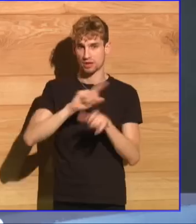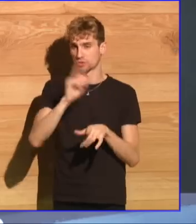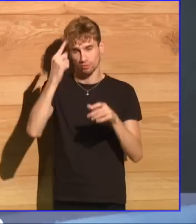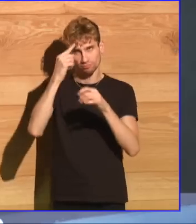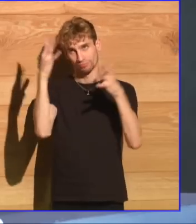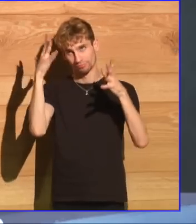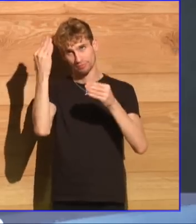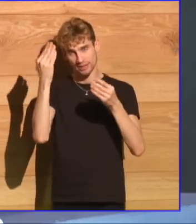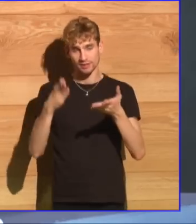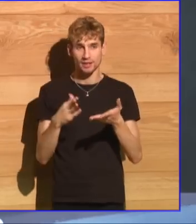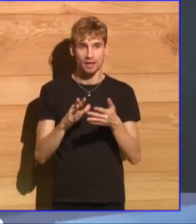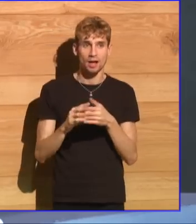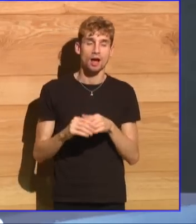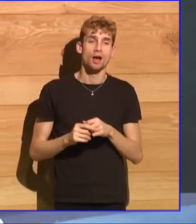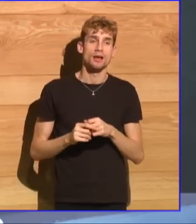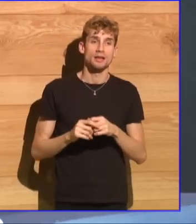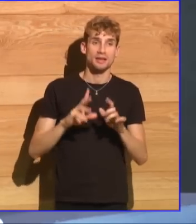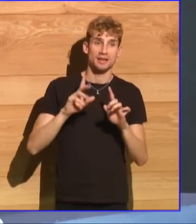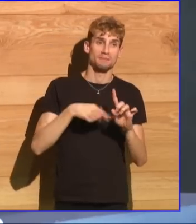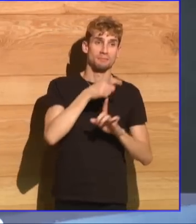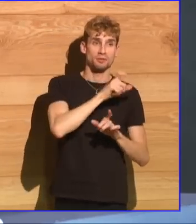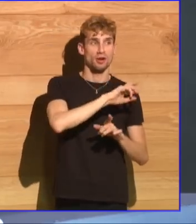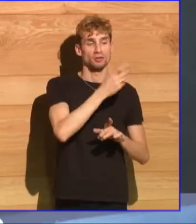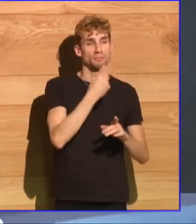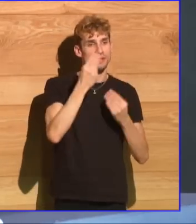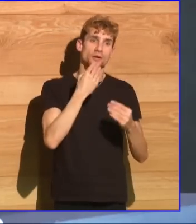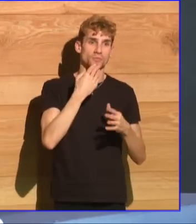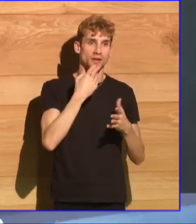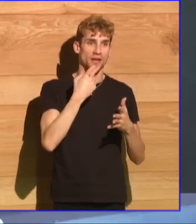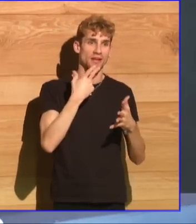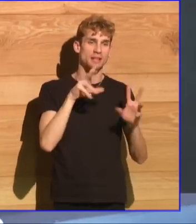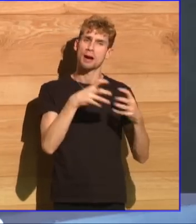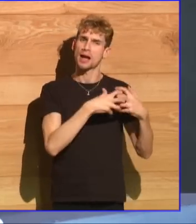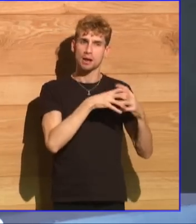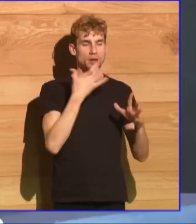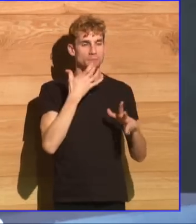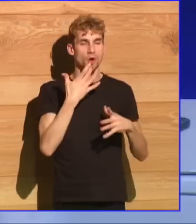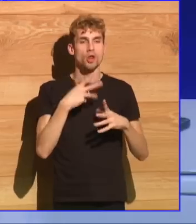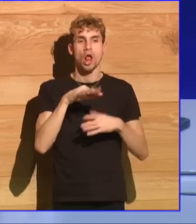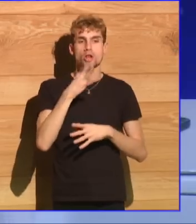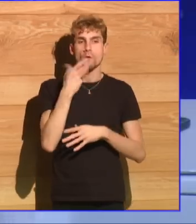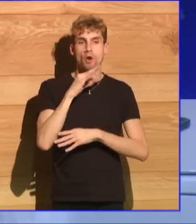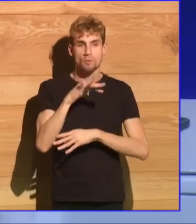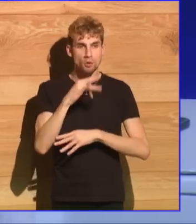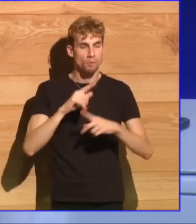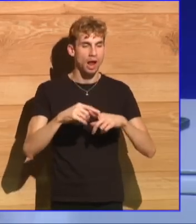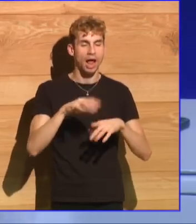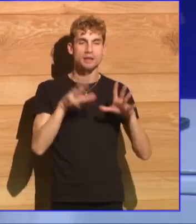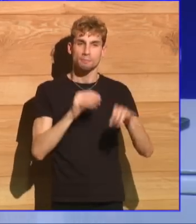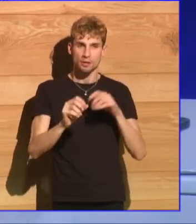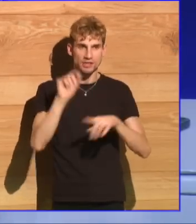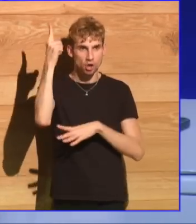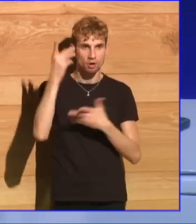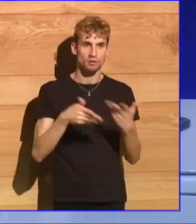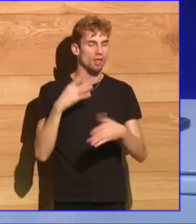asumía que era, después de lo que otros asumían que eran veleidades, con el color púrpura y con el Imperio del Sol. Déjate de Always, Always, y por favor. de